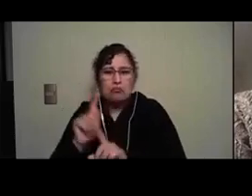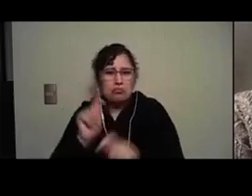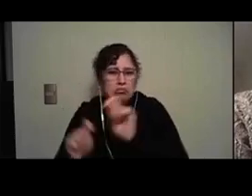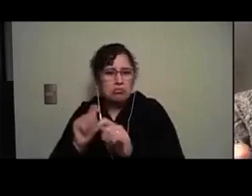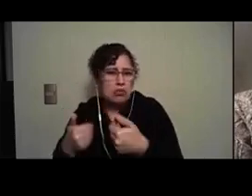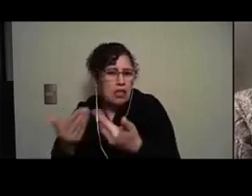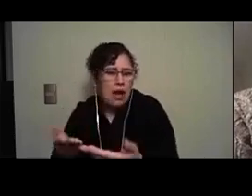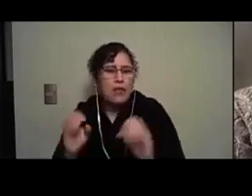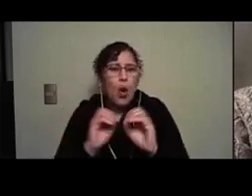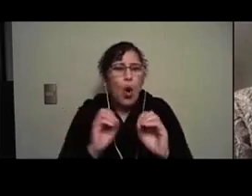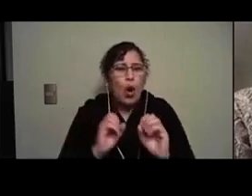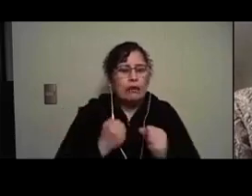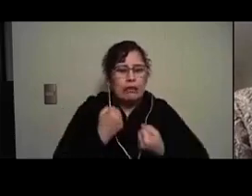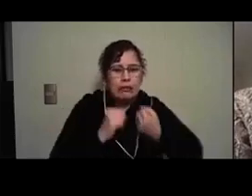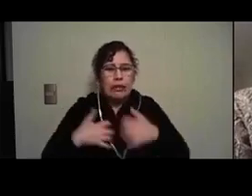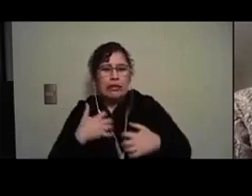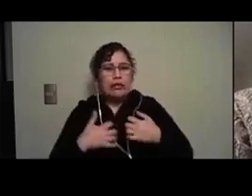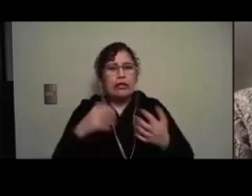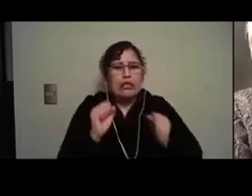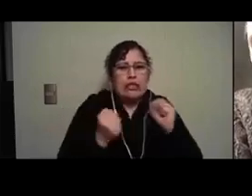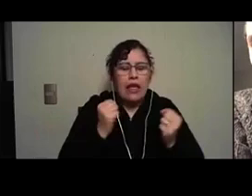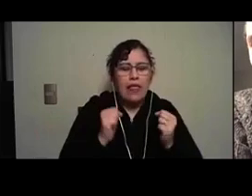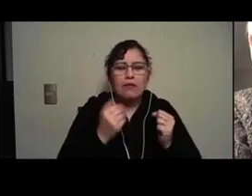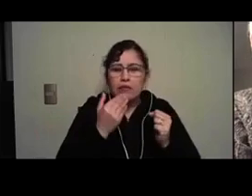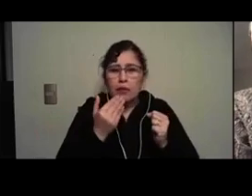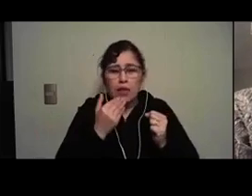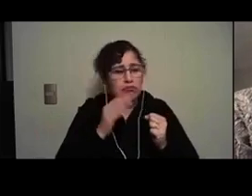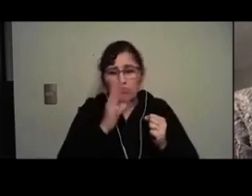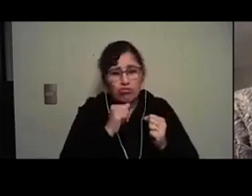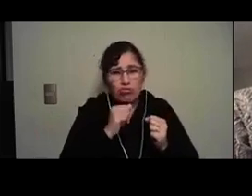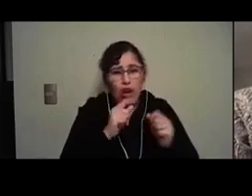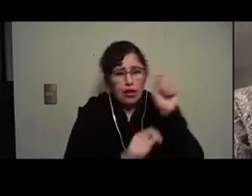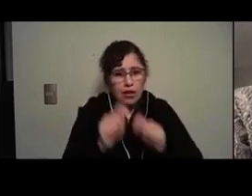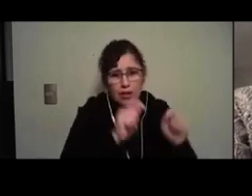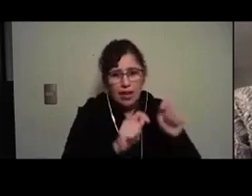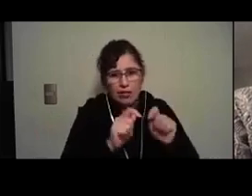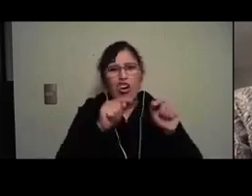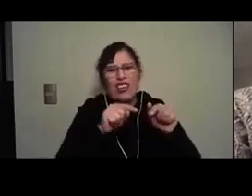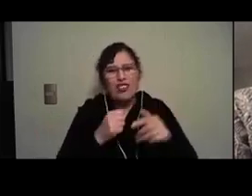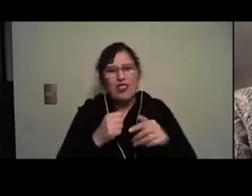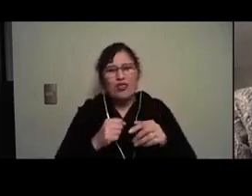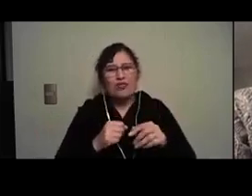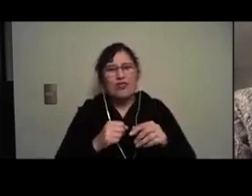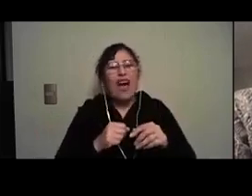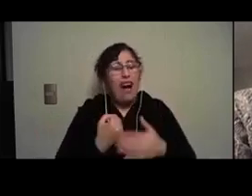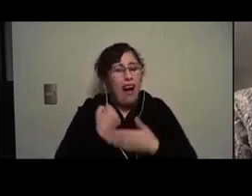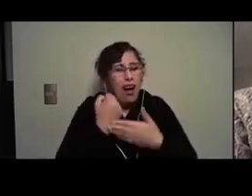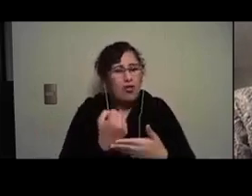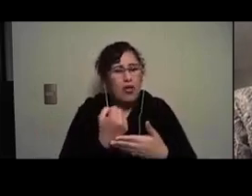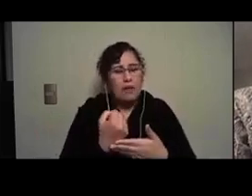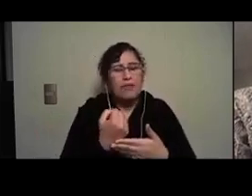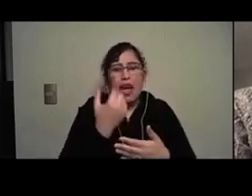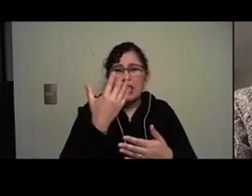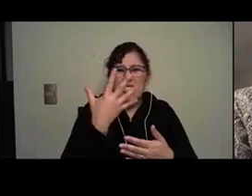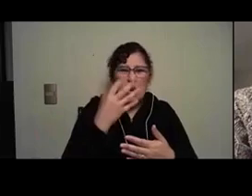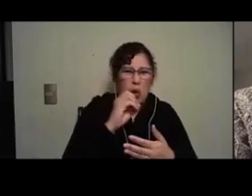esté tratado. Eso hace mucho más probable que la persona pueda tener una demencia cuando ya tiene sobre los 50 años, ¿ya?